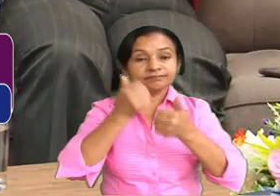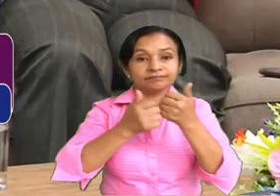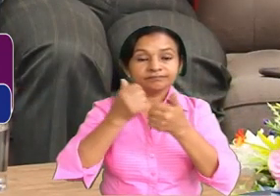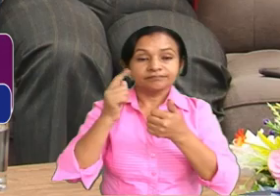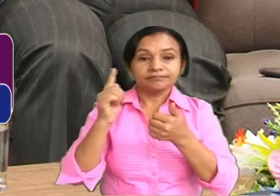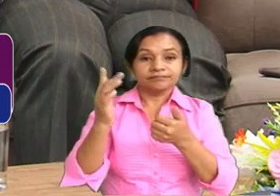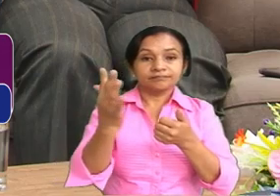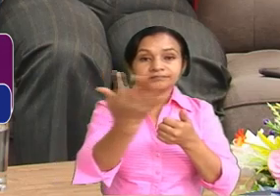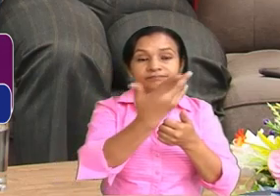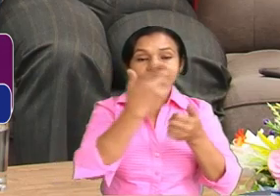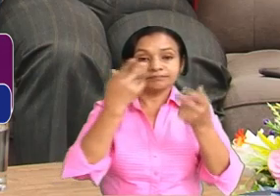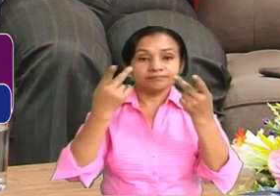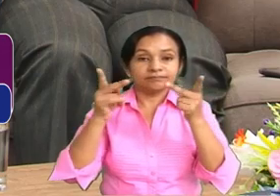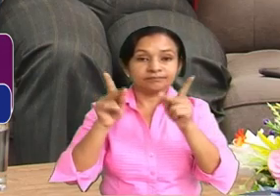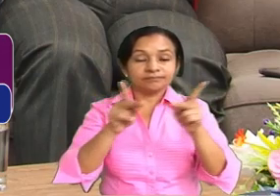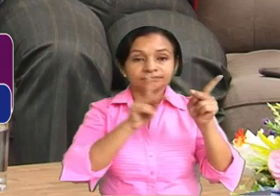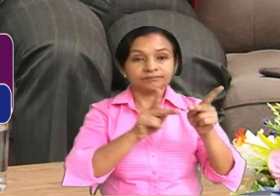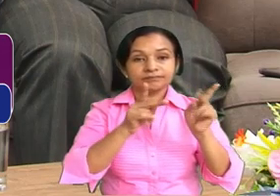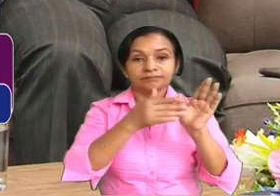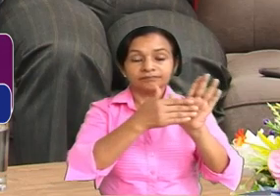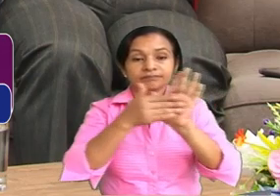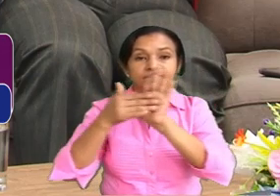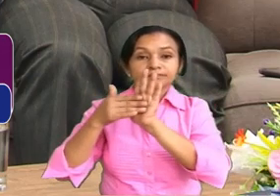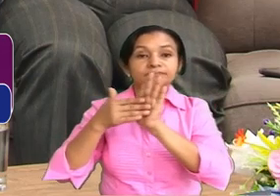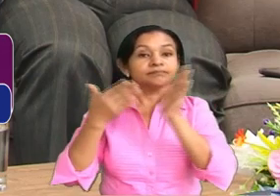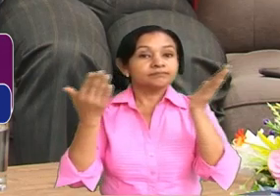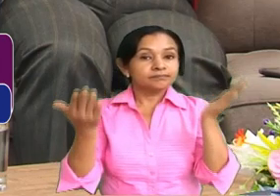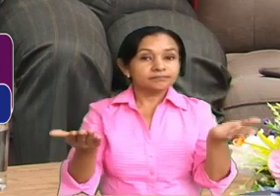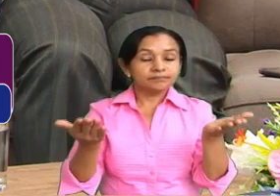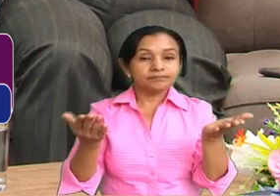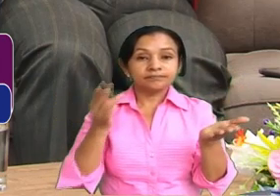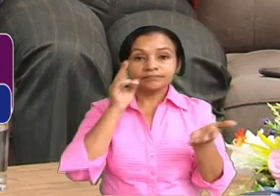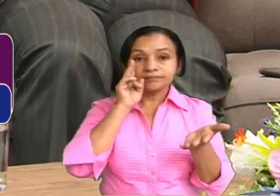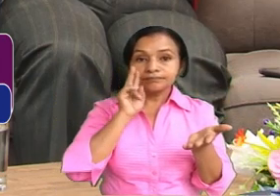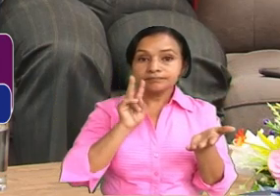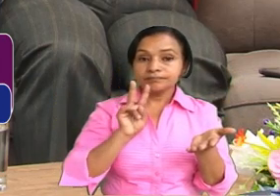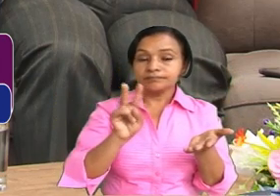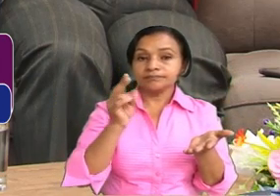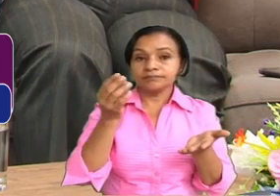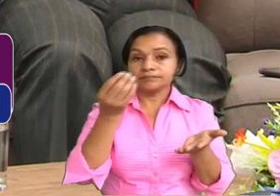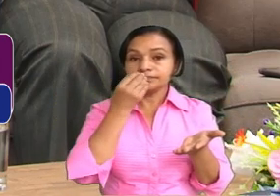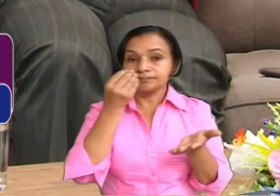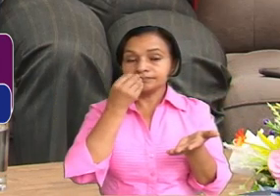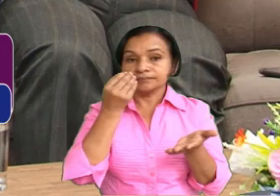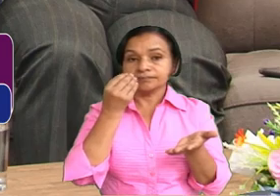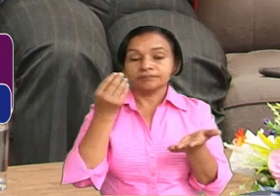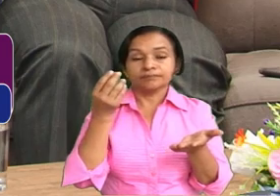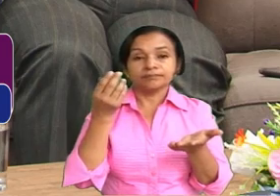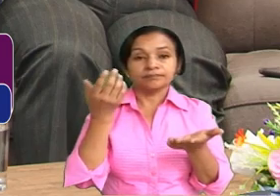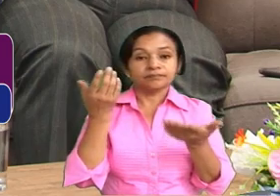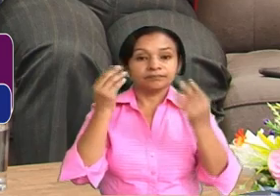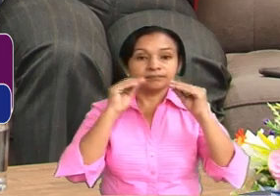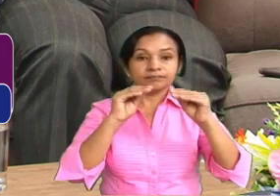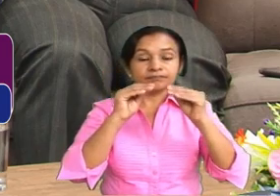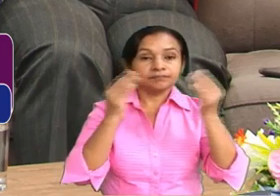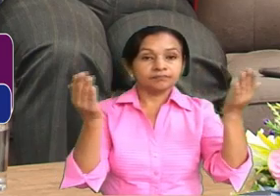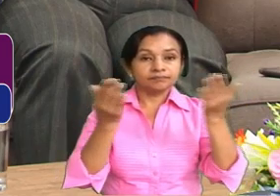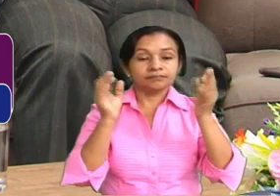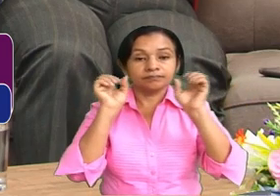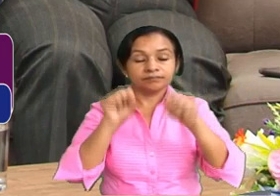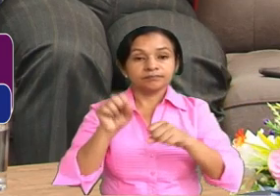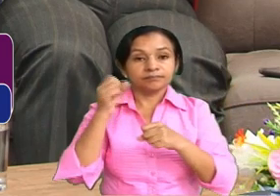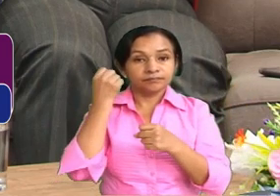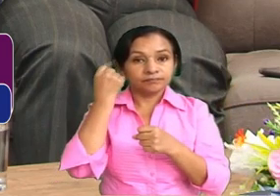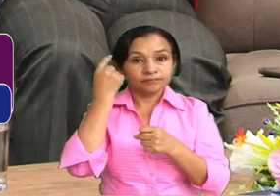de los colonizadores o después del modelo neoliberal. Vemos nuestra gastronomía también rescatada a partir de la educación. ¿Cómo podemos entender